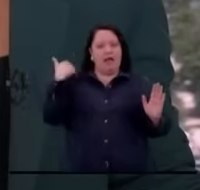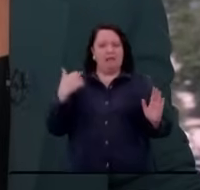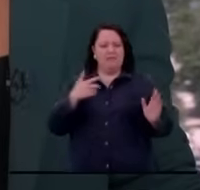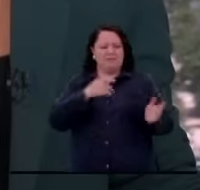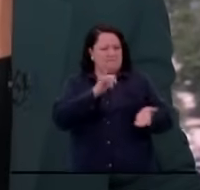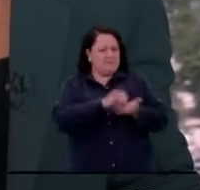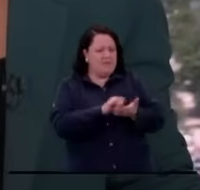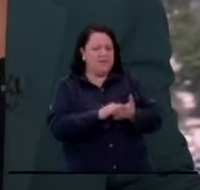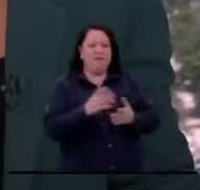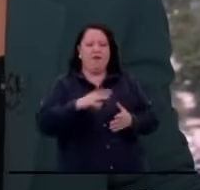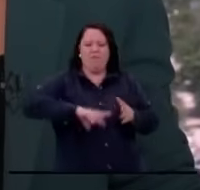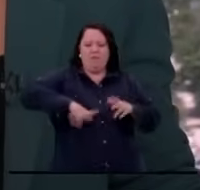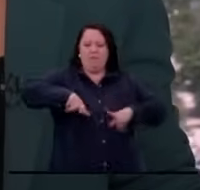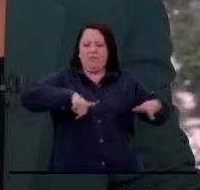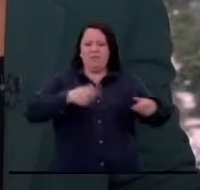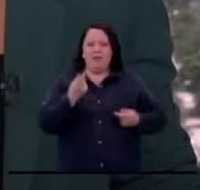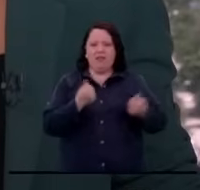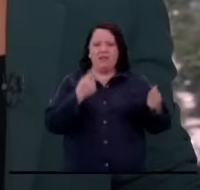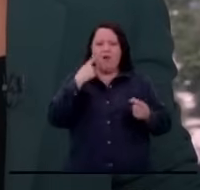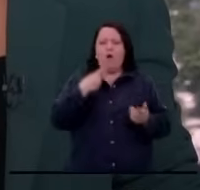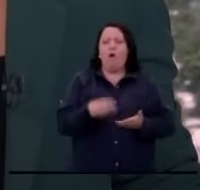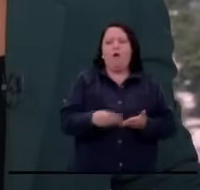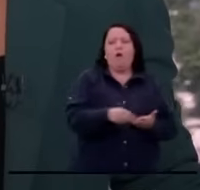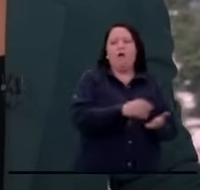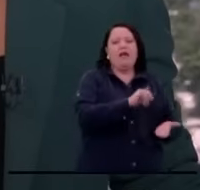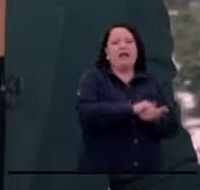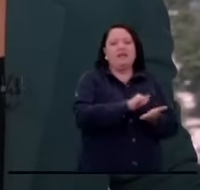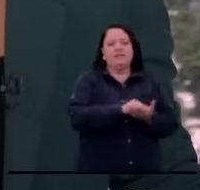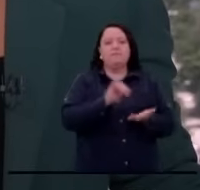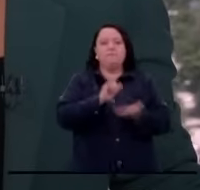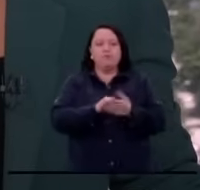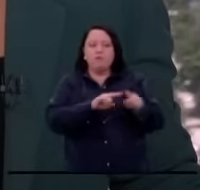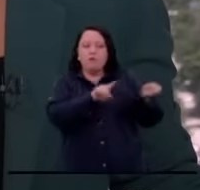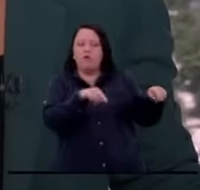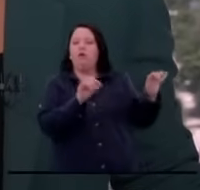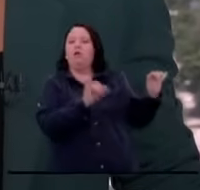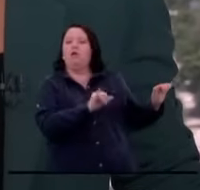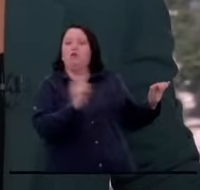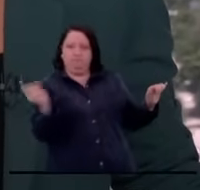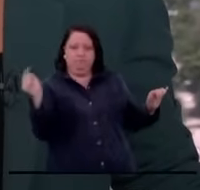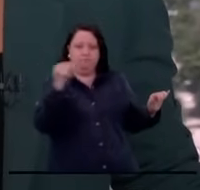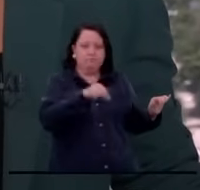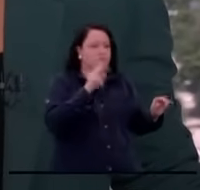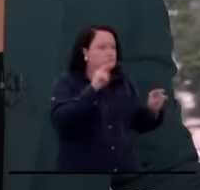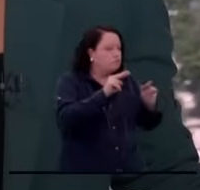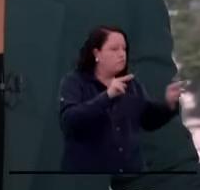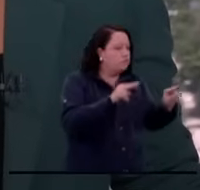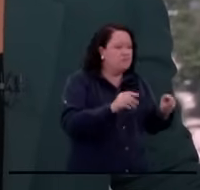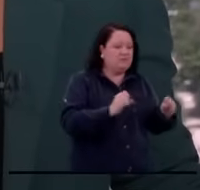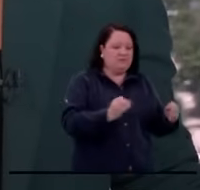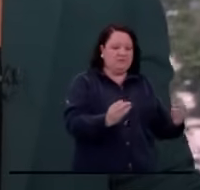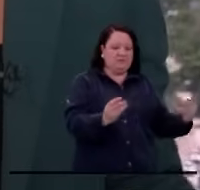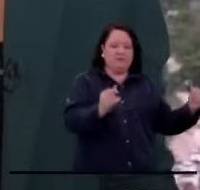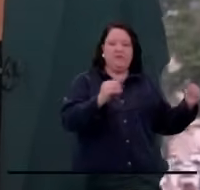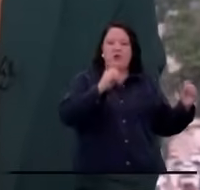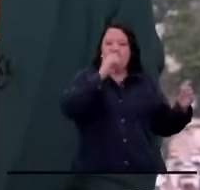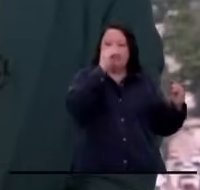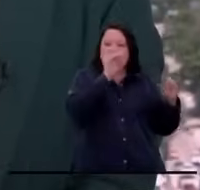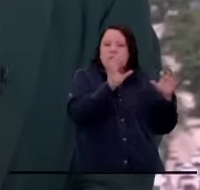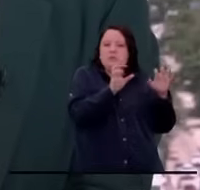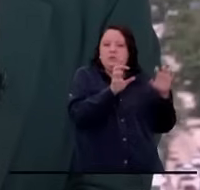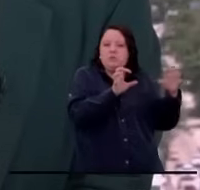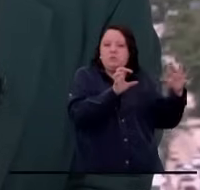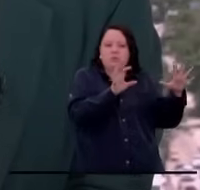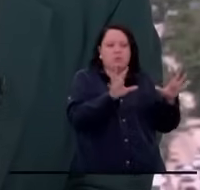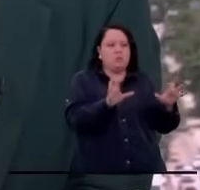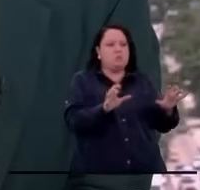como se robaron la plata para comprarlos, volvimos al lugar donde permanecen parados. La maleza y el óxido se los están comiendo y lo que